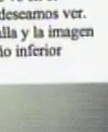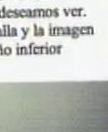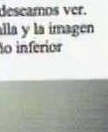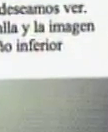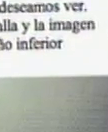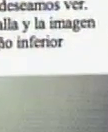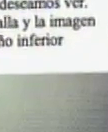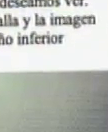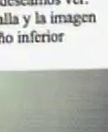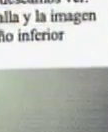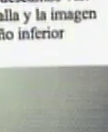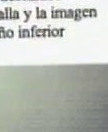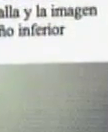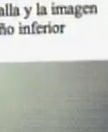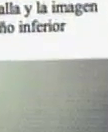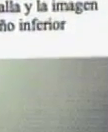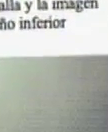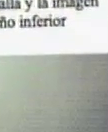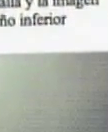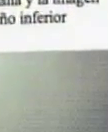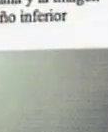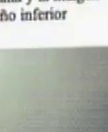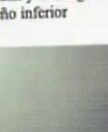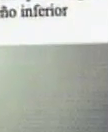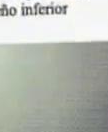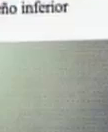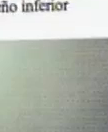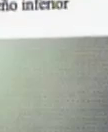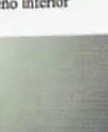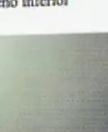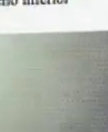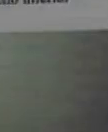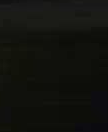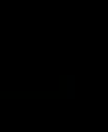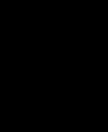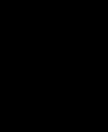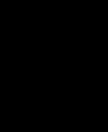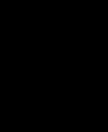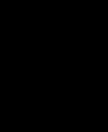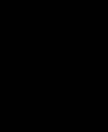de señas superpuesta en tamaño más pequeño a la parte inferior derecha de la pantalla.